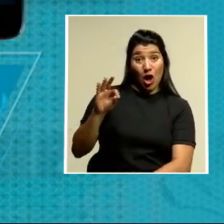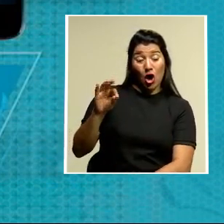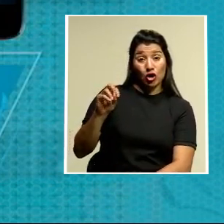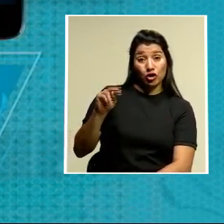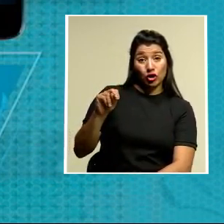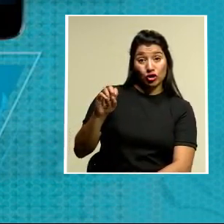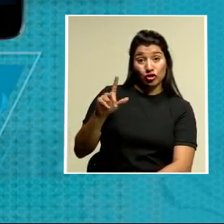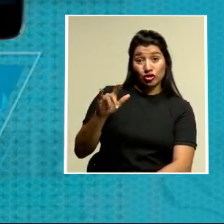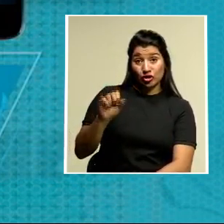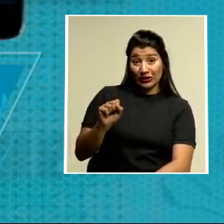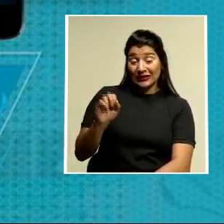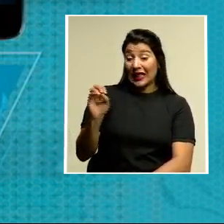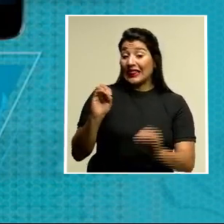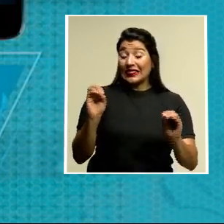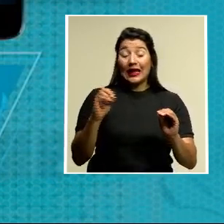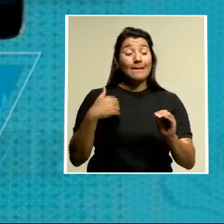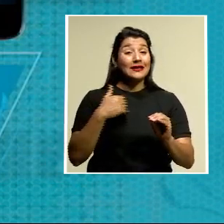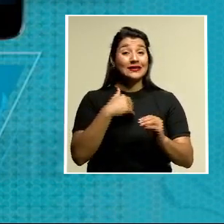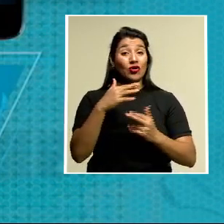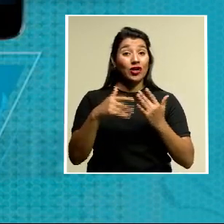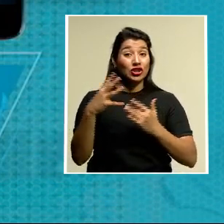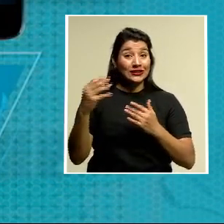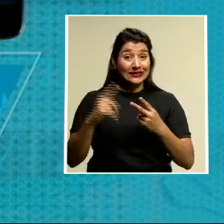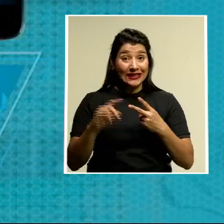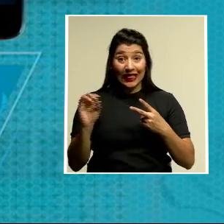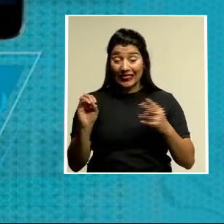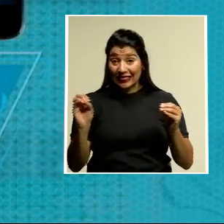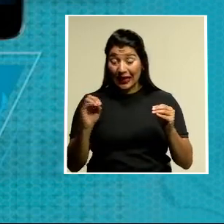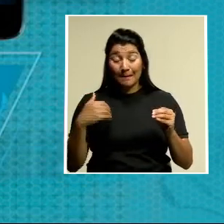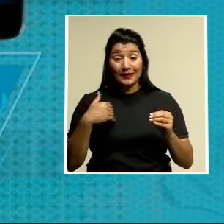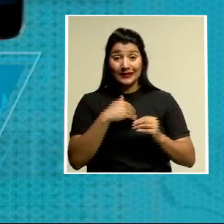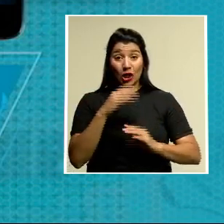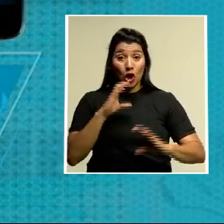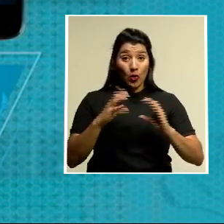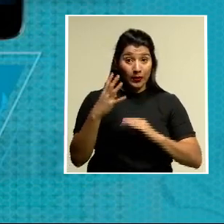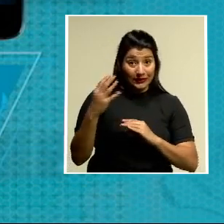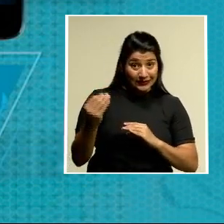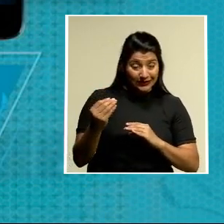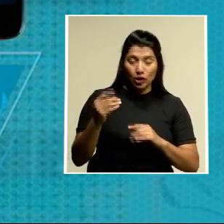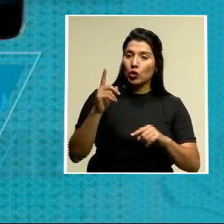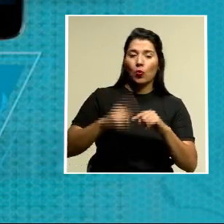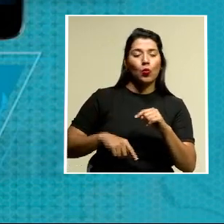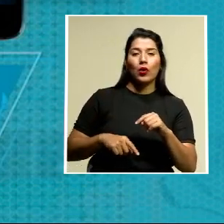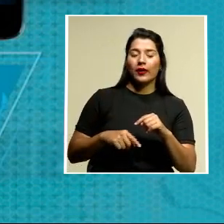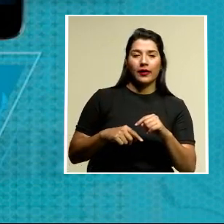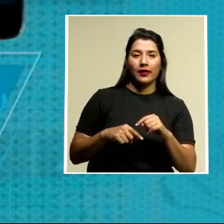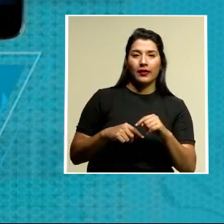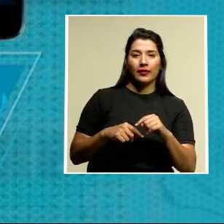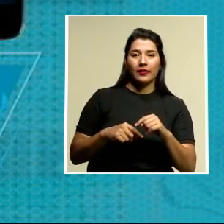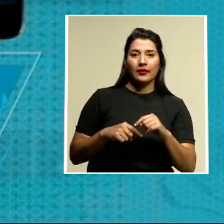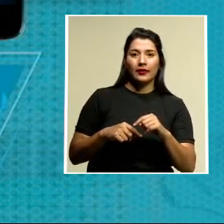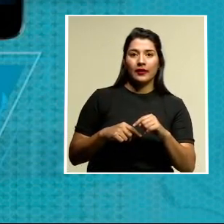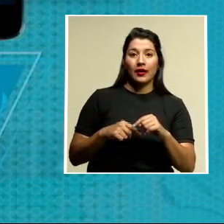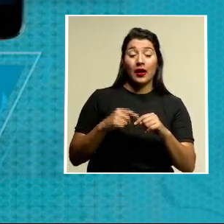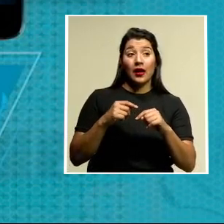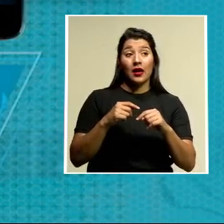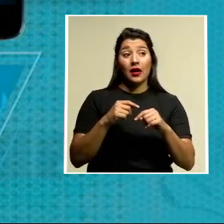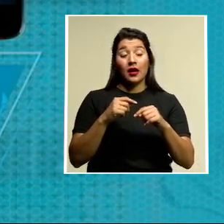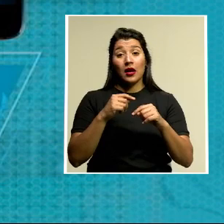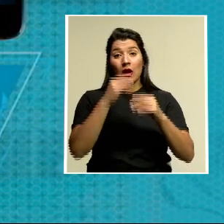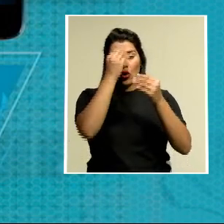Exterior, situación que no se dio. De hecho, el ministro de Comercio Exterior recomendó mantener a la persona que